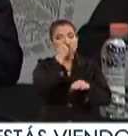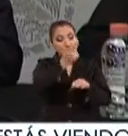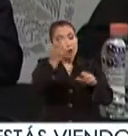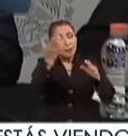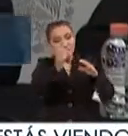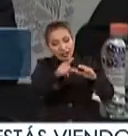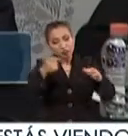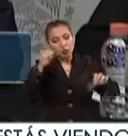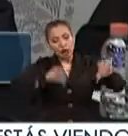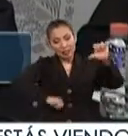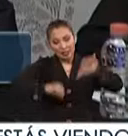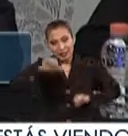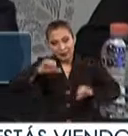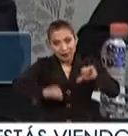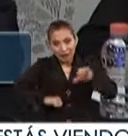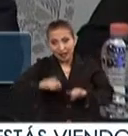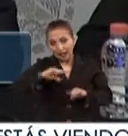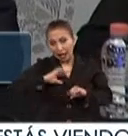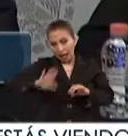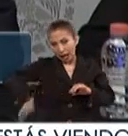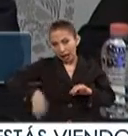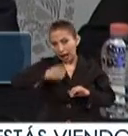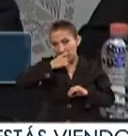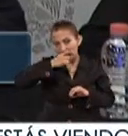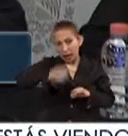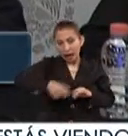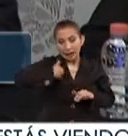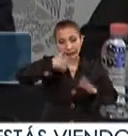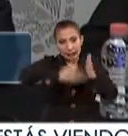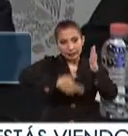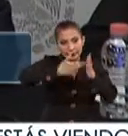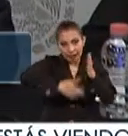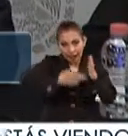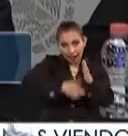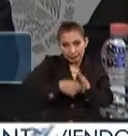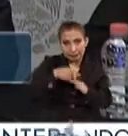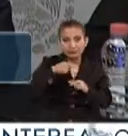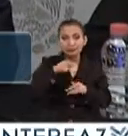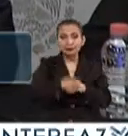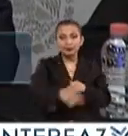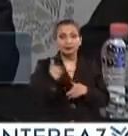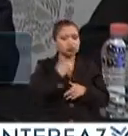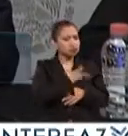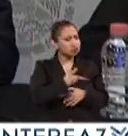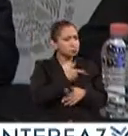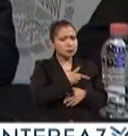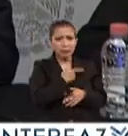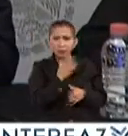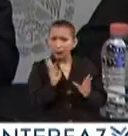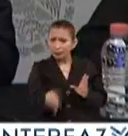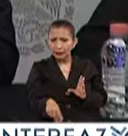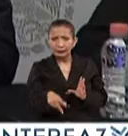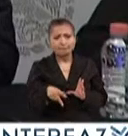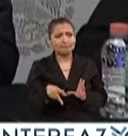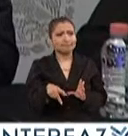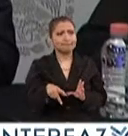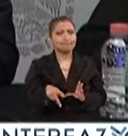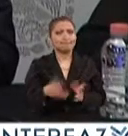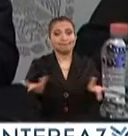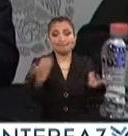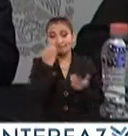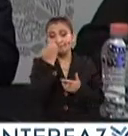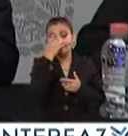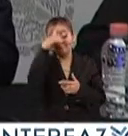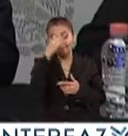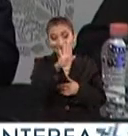las actividades acá que ya se las ha mencionado, estos talleres que se van a dar, y nos gusta muchísimo, ¿no es cierto?, que una